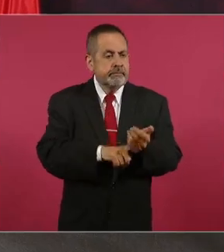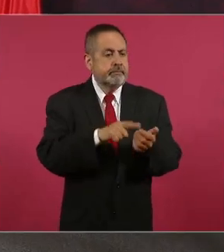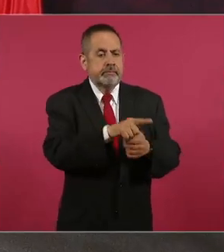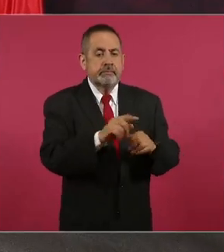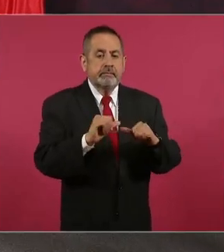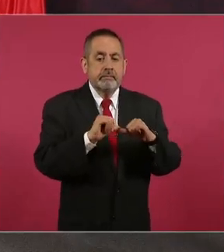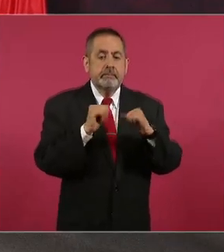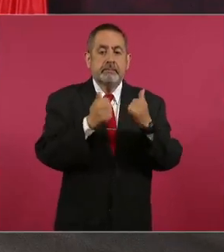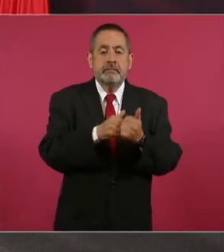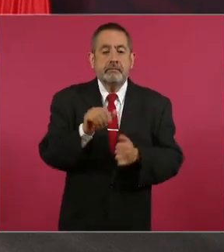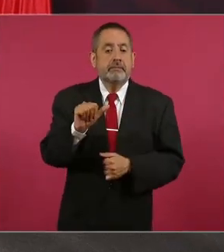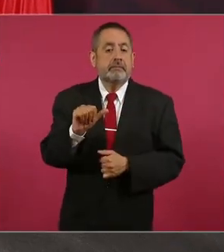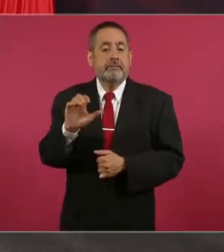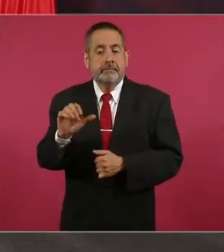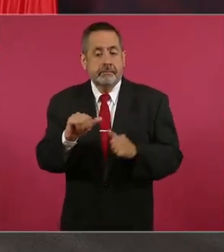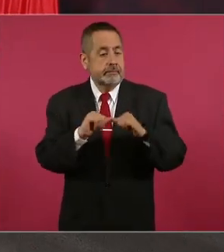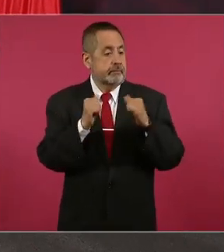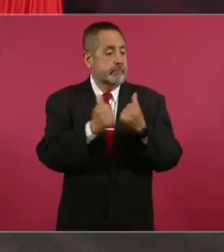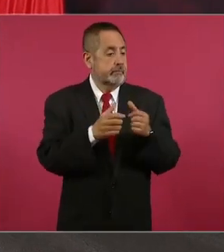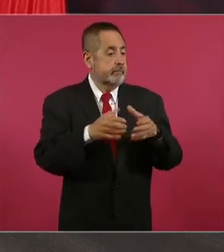organizaciones de la sociedad civil